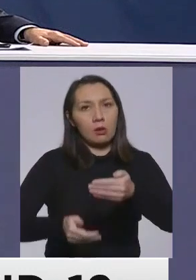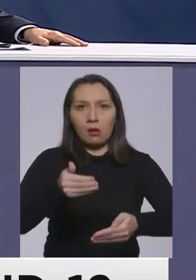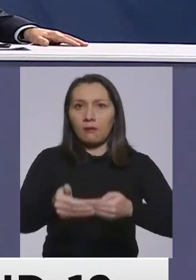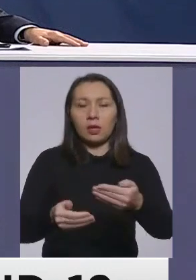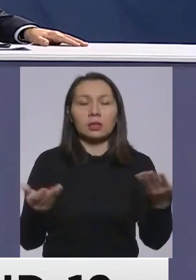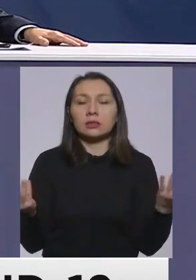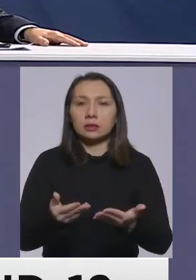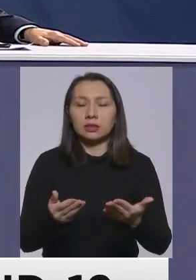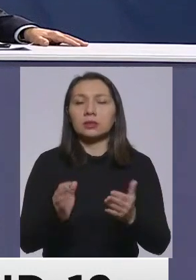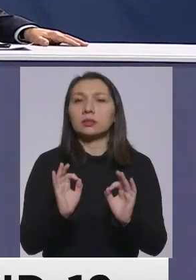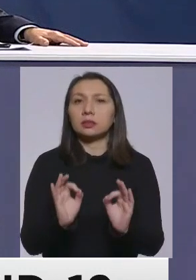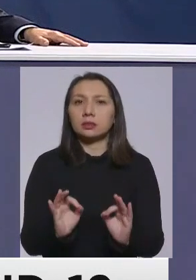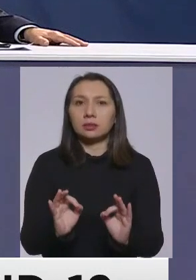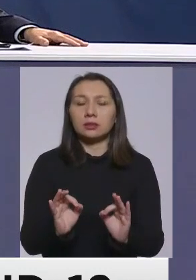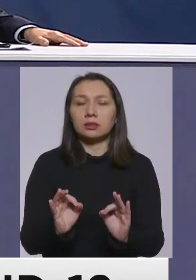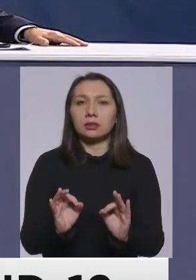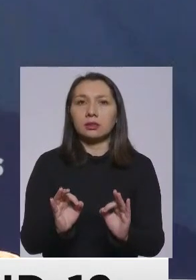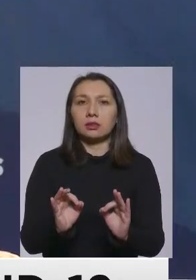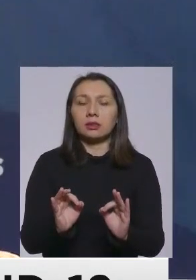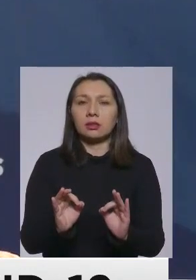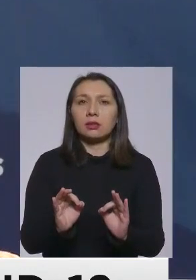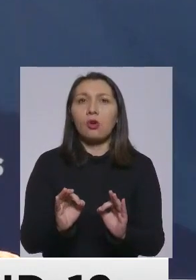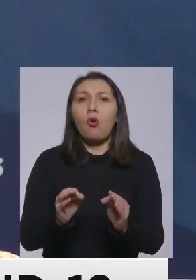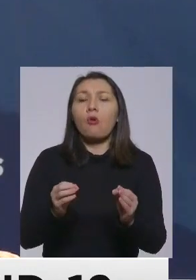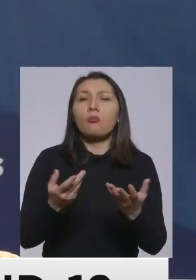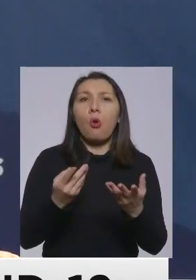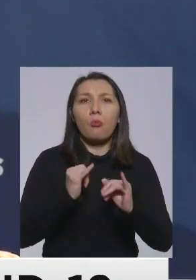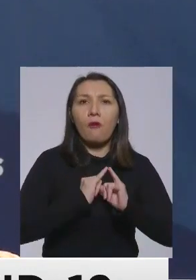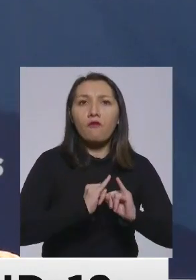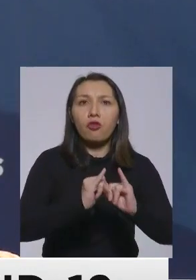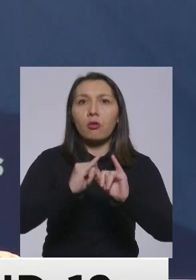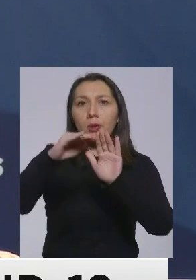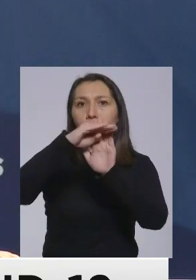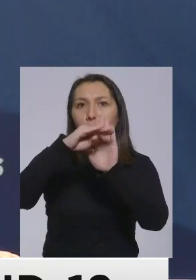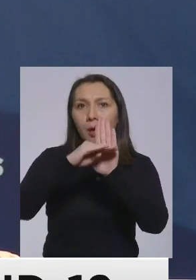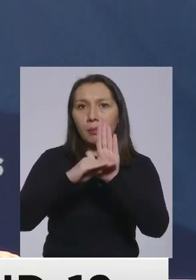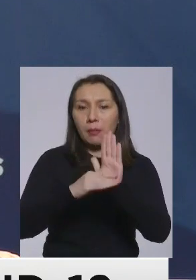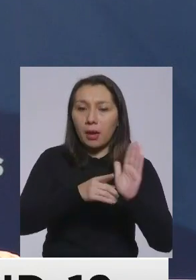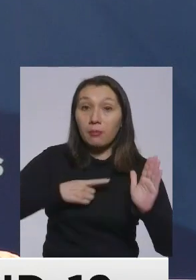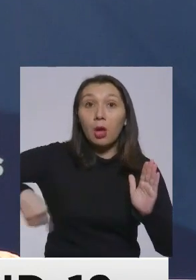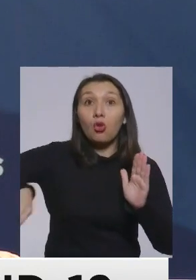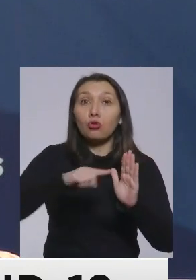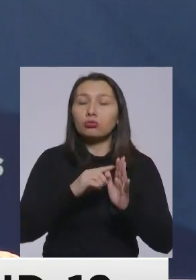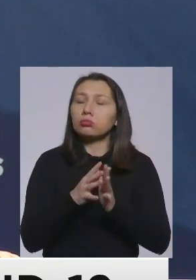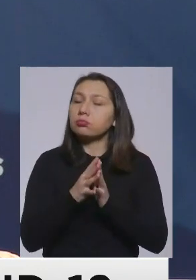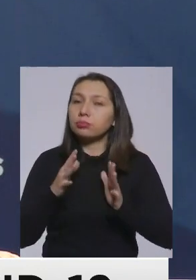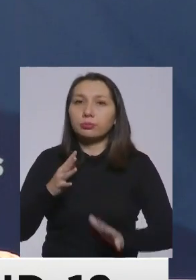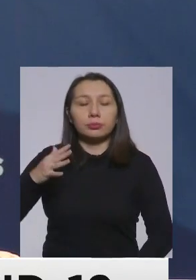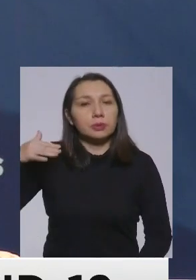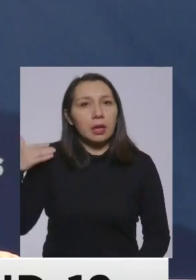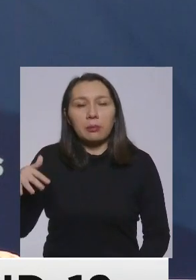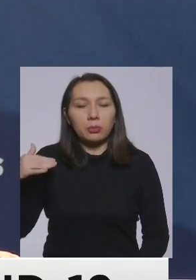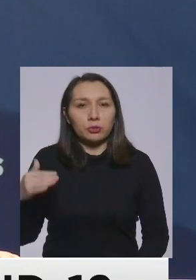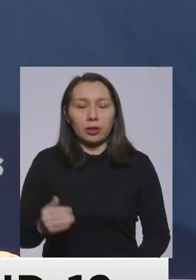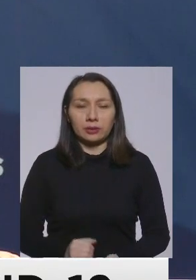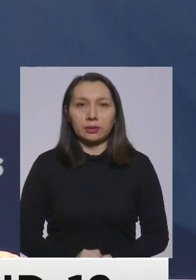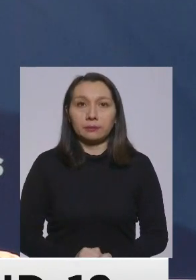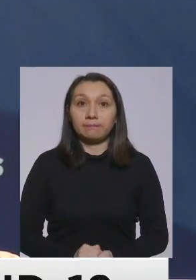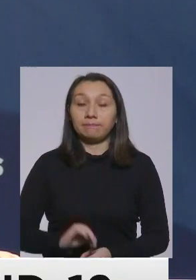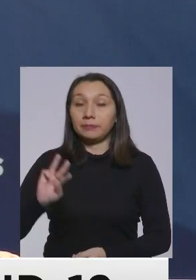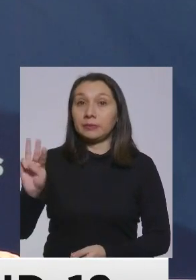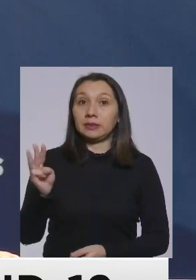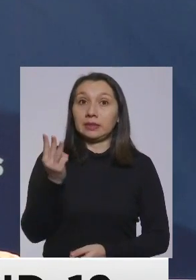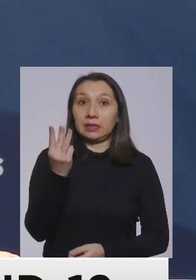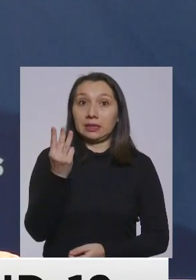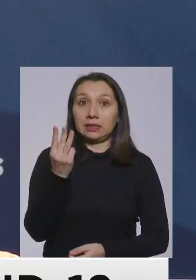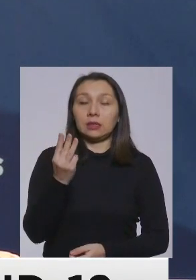en comunicar estas medidas que para nosotros son muy importantes tercero